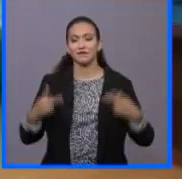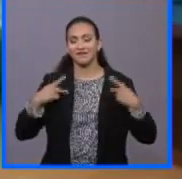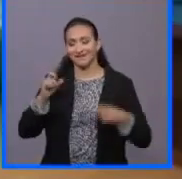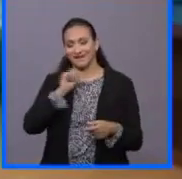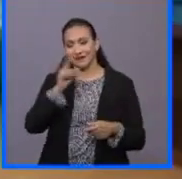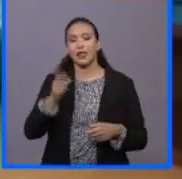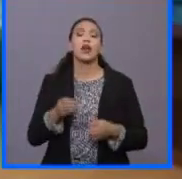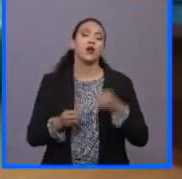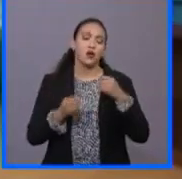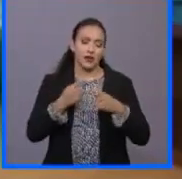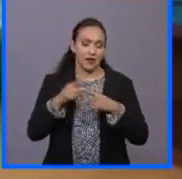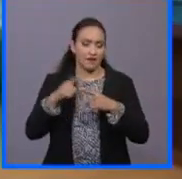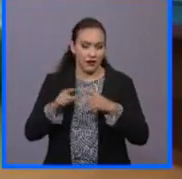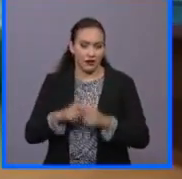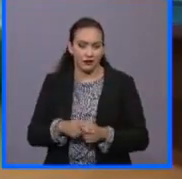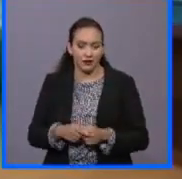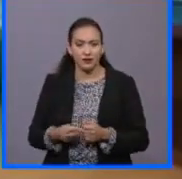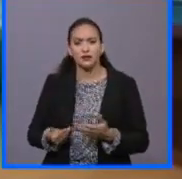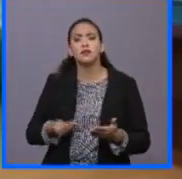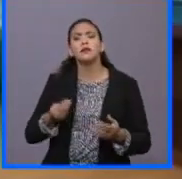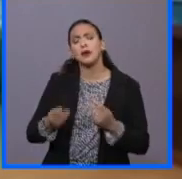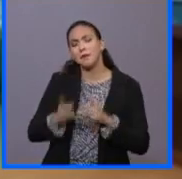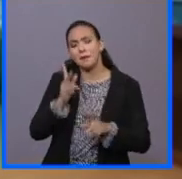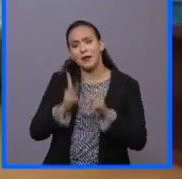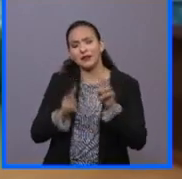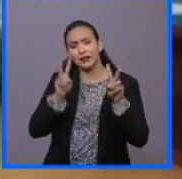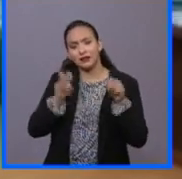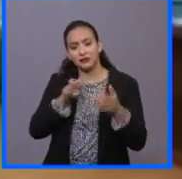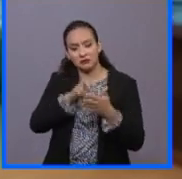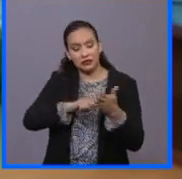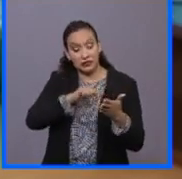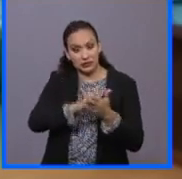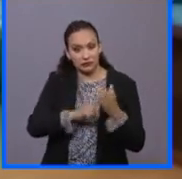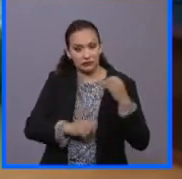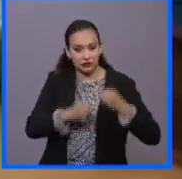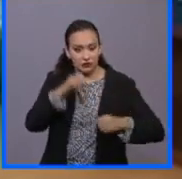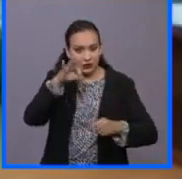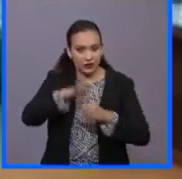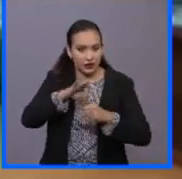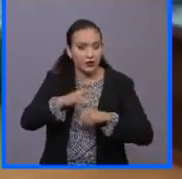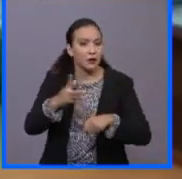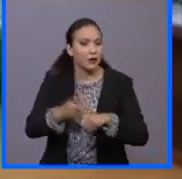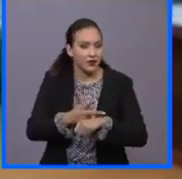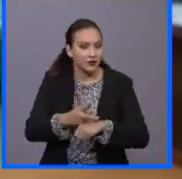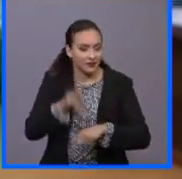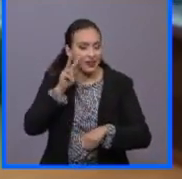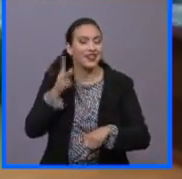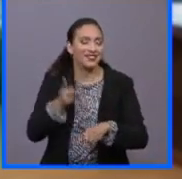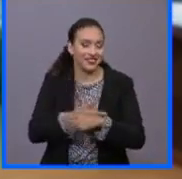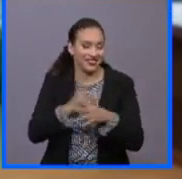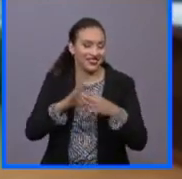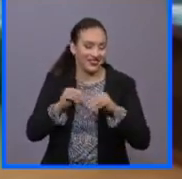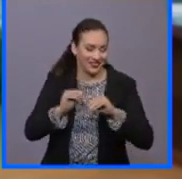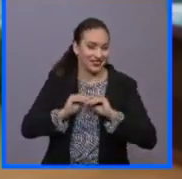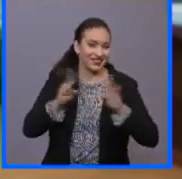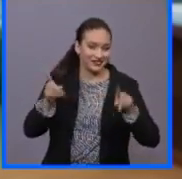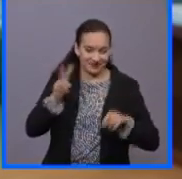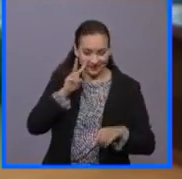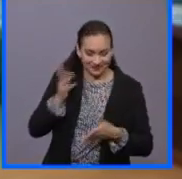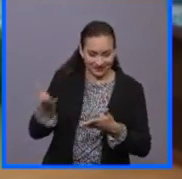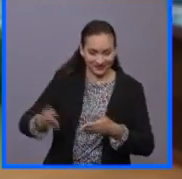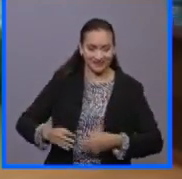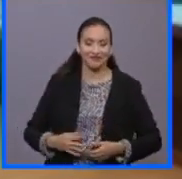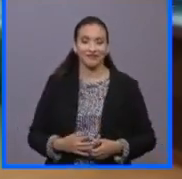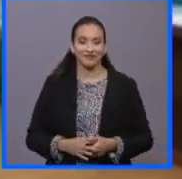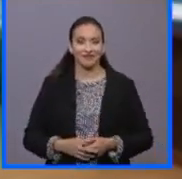Académicos y juristas han puesto en la mesa de análisis la reforma en materia electoral. Lorena Sánchez Cabrera nos explica cuáles son